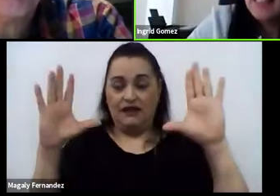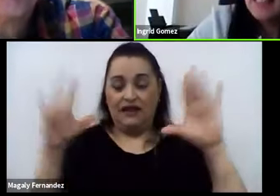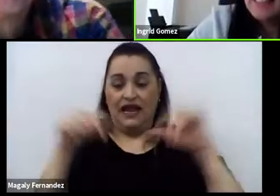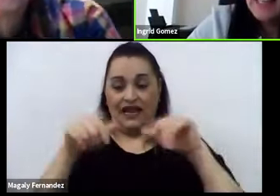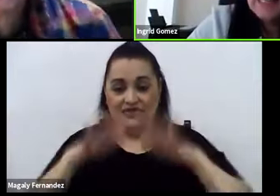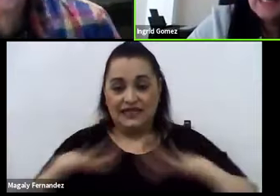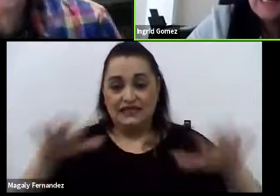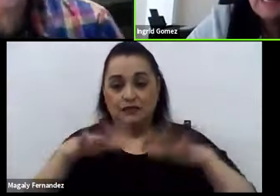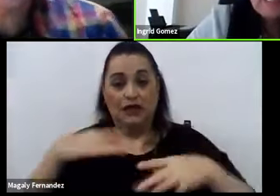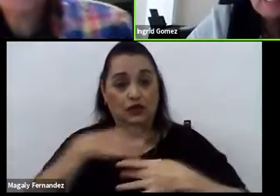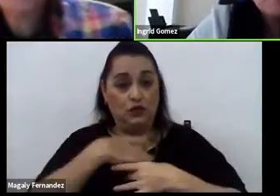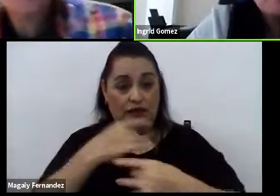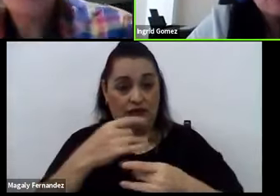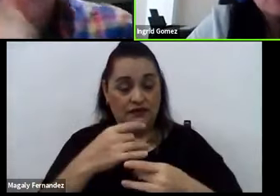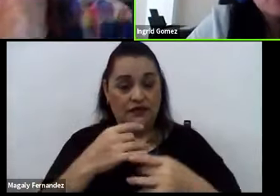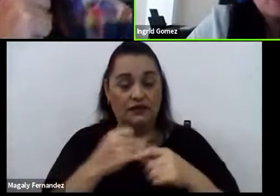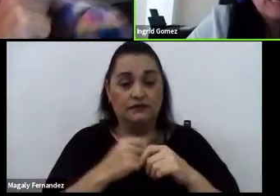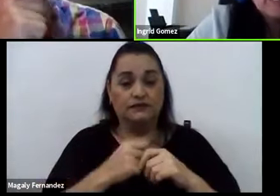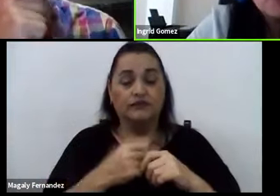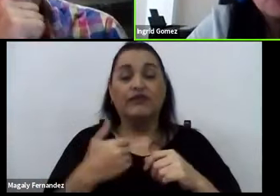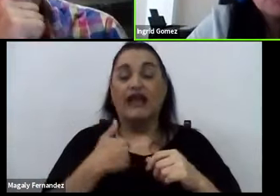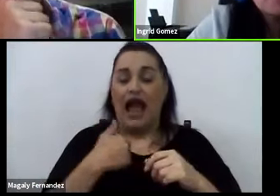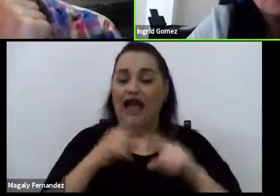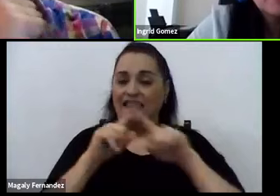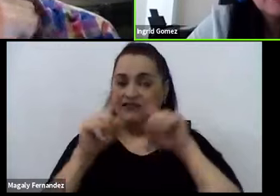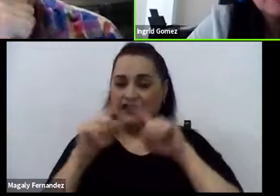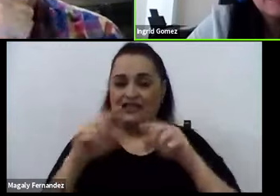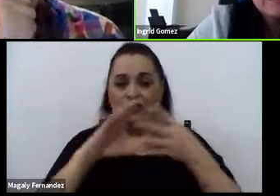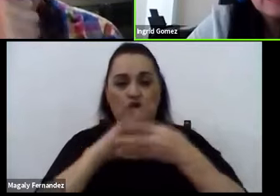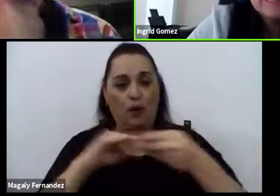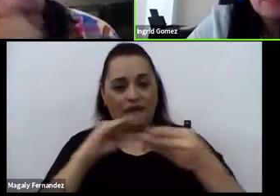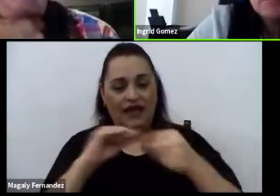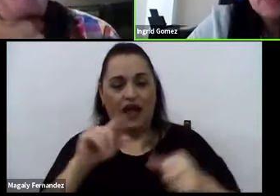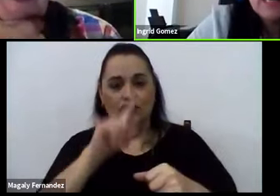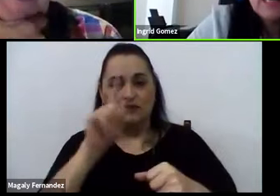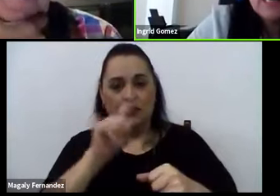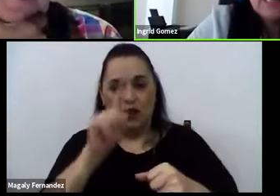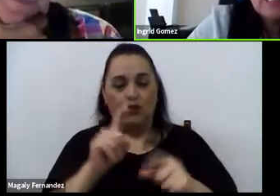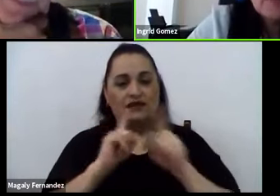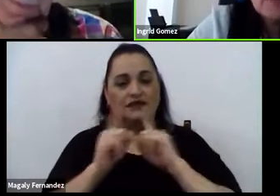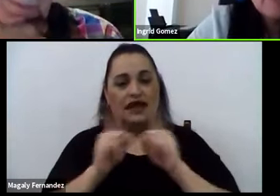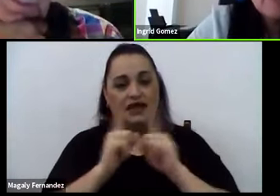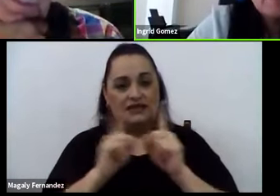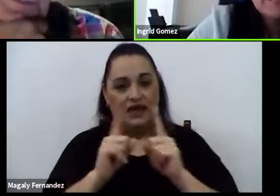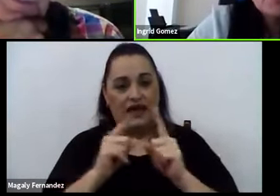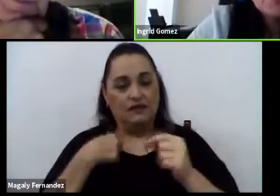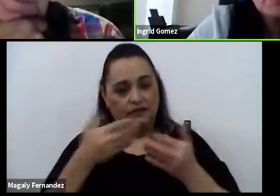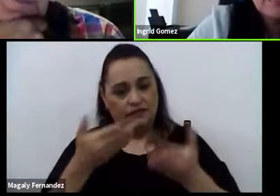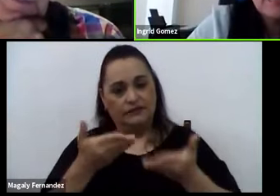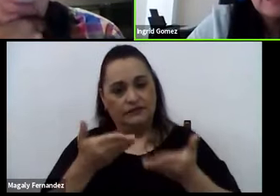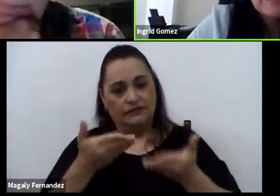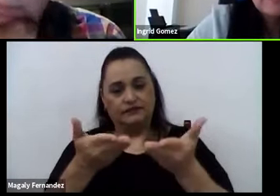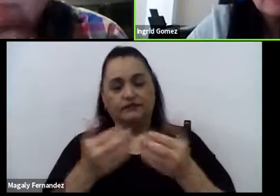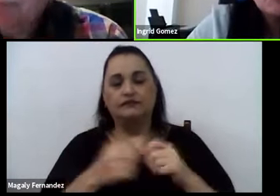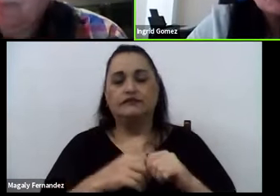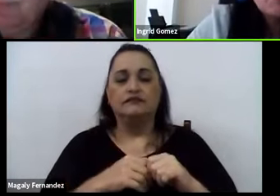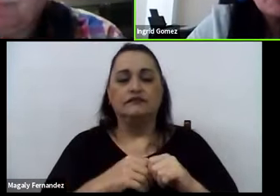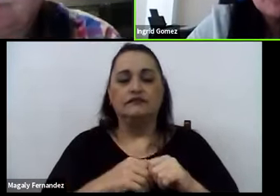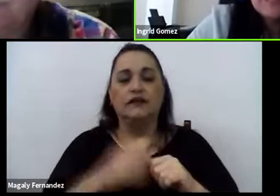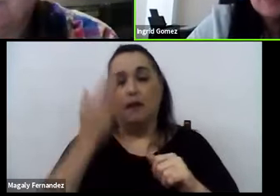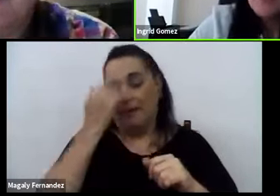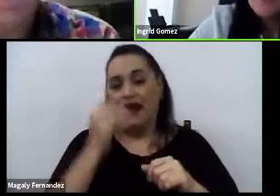espacio tan interesante, hay varios comentarios y preguntas en el chat que vamos a dar paso para